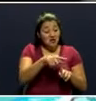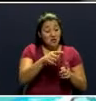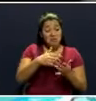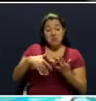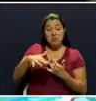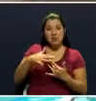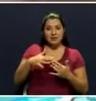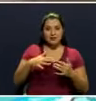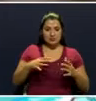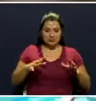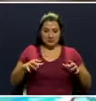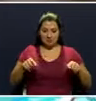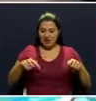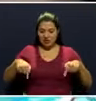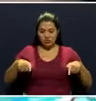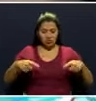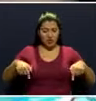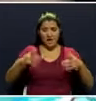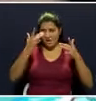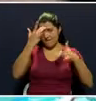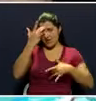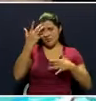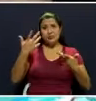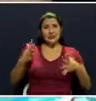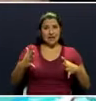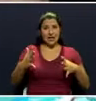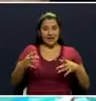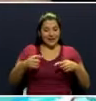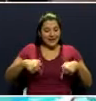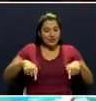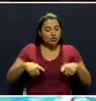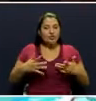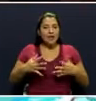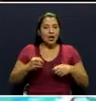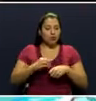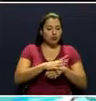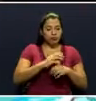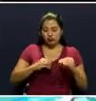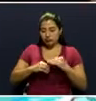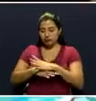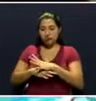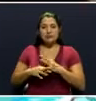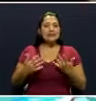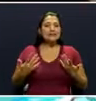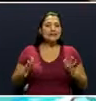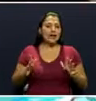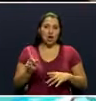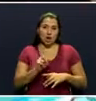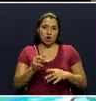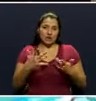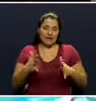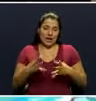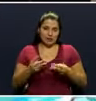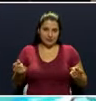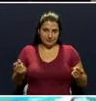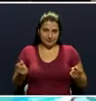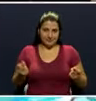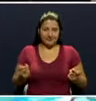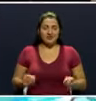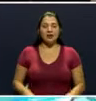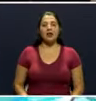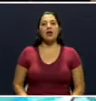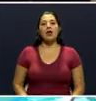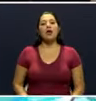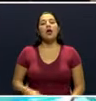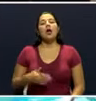como una barrera para que los que no se enfermaron ya ellos no se enfermen, ya nosotros los cubrimos a ellos. Doctora Guzmán, ¿cuándo